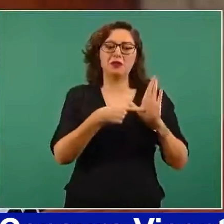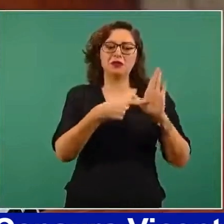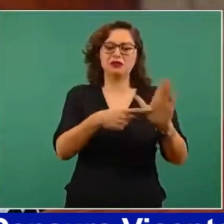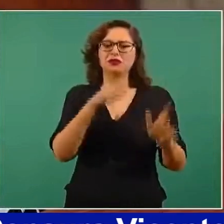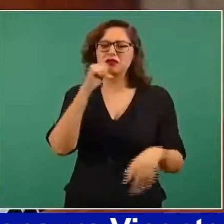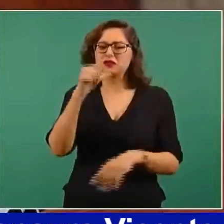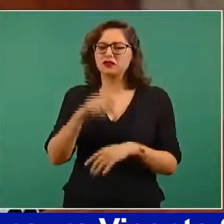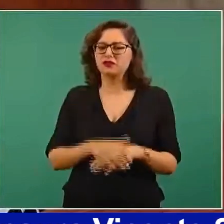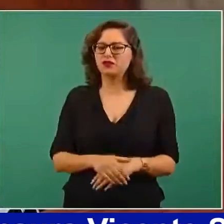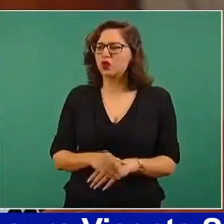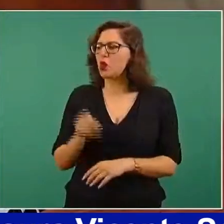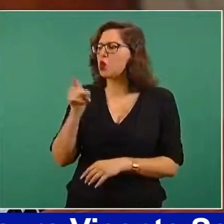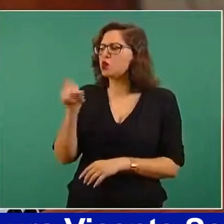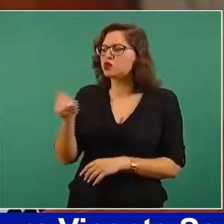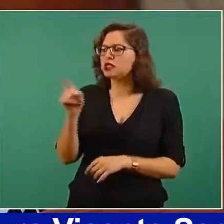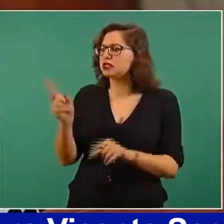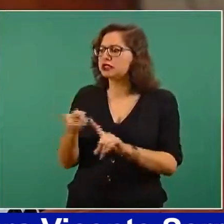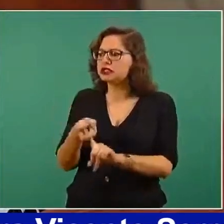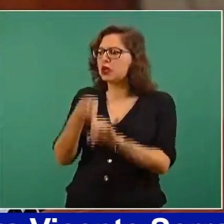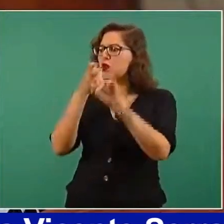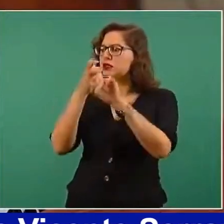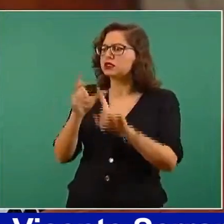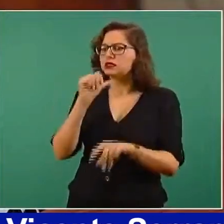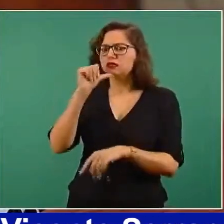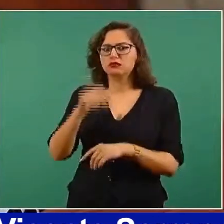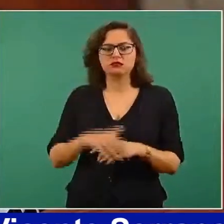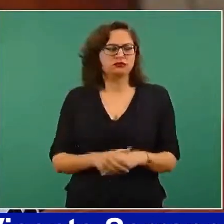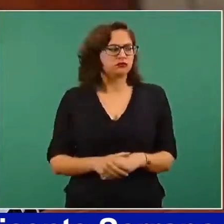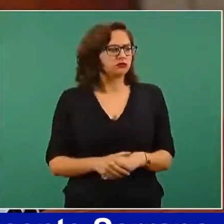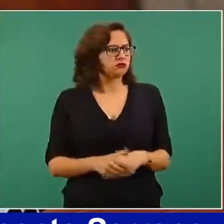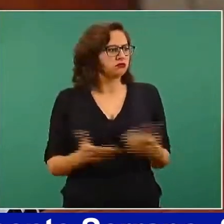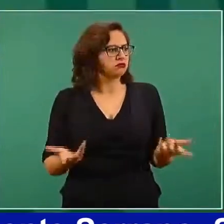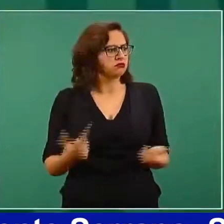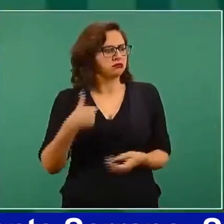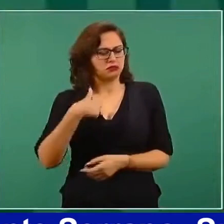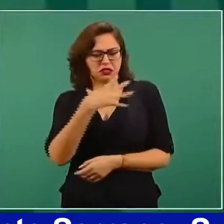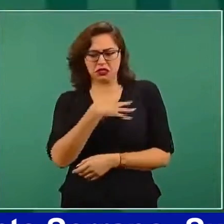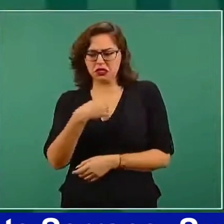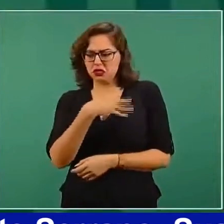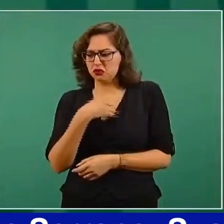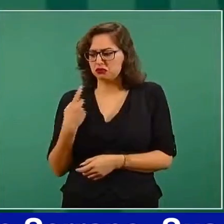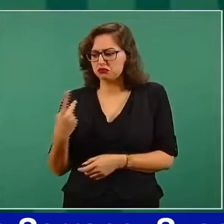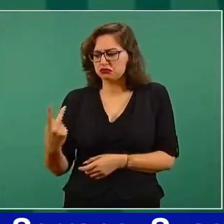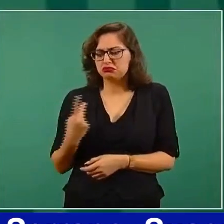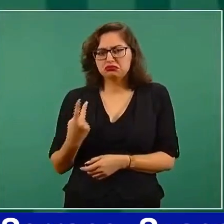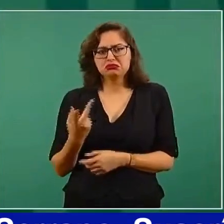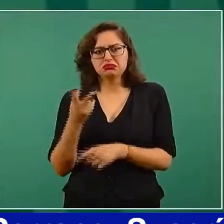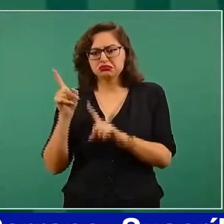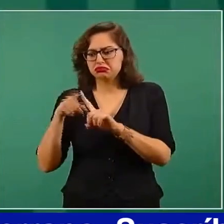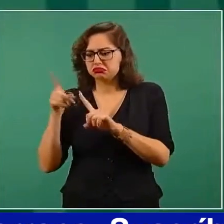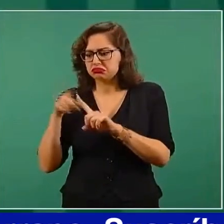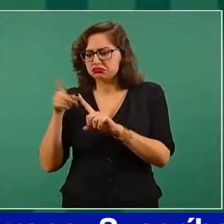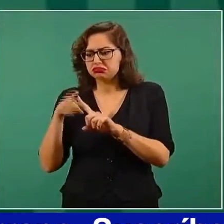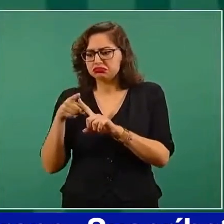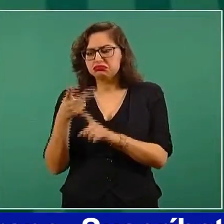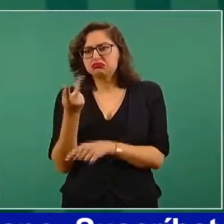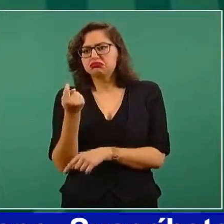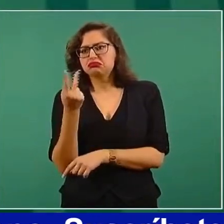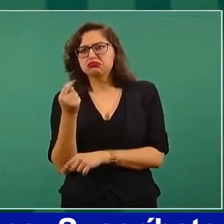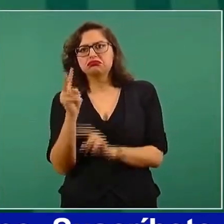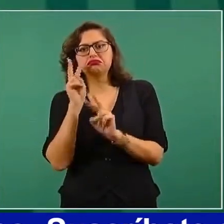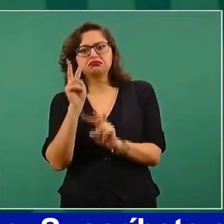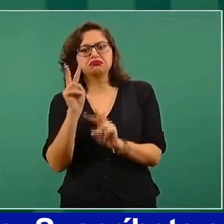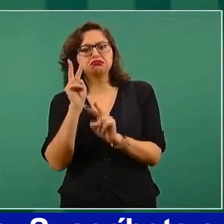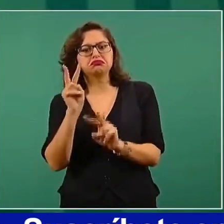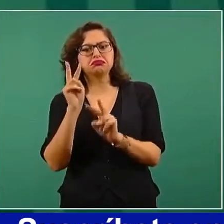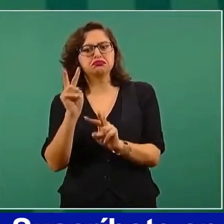hacía usted en el secuestro? Dice, pues con mi hijo hacíamos tarea y veíamos televisión. Eso es lo que dice, como